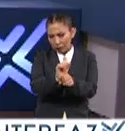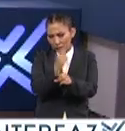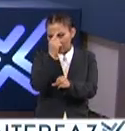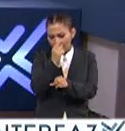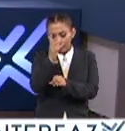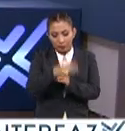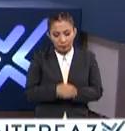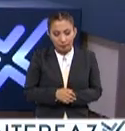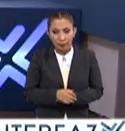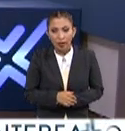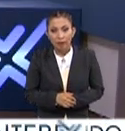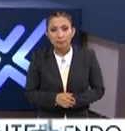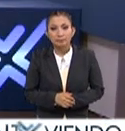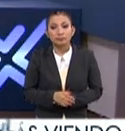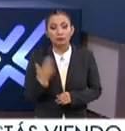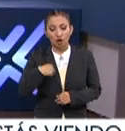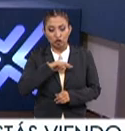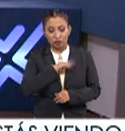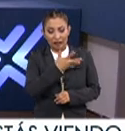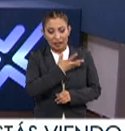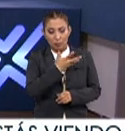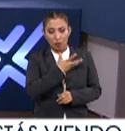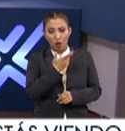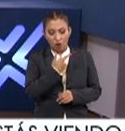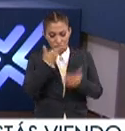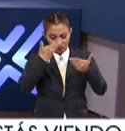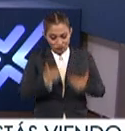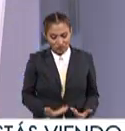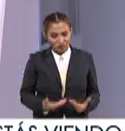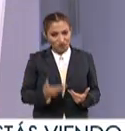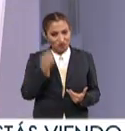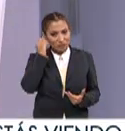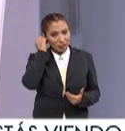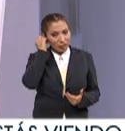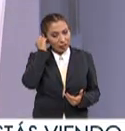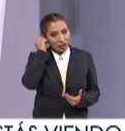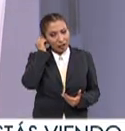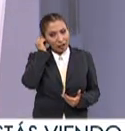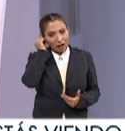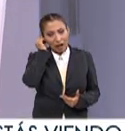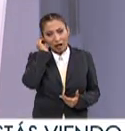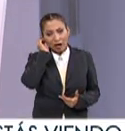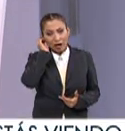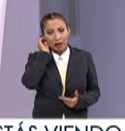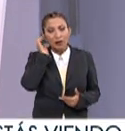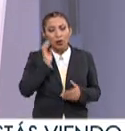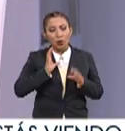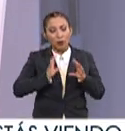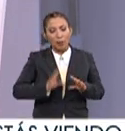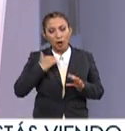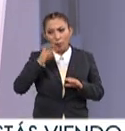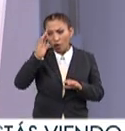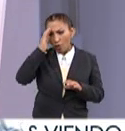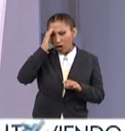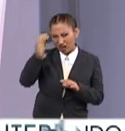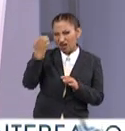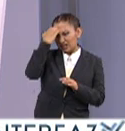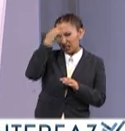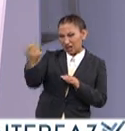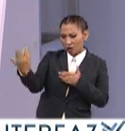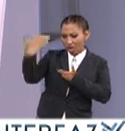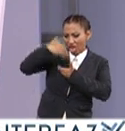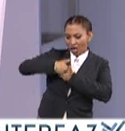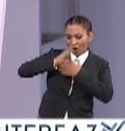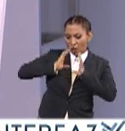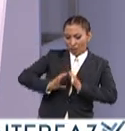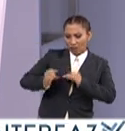posible. Nosotros tenemos una capacidad inmensa de reconocer cosas extrañas